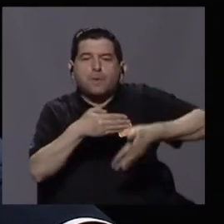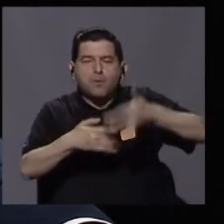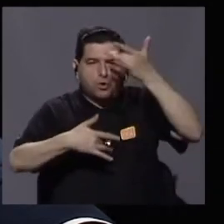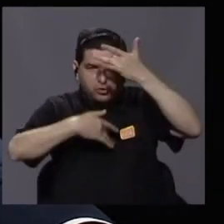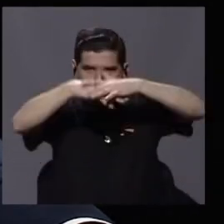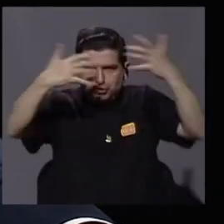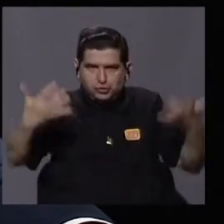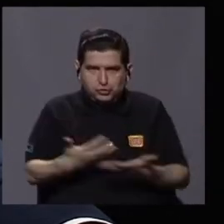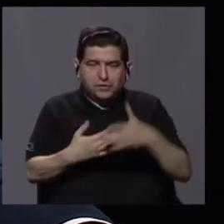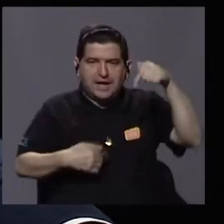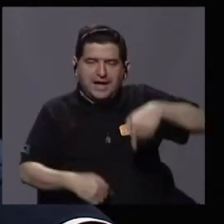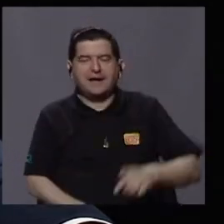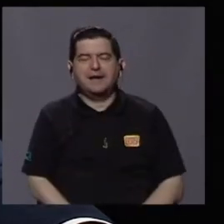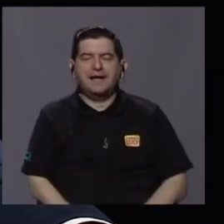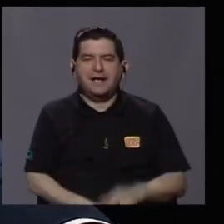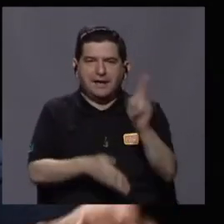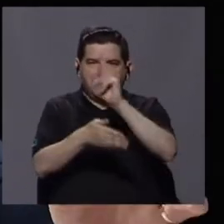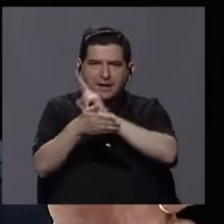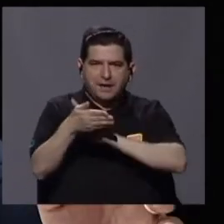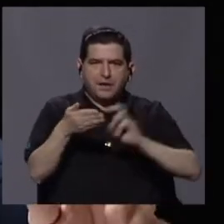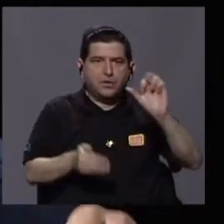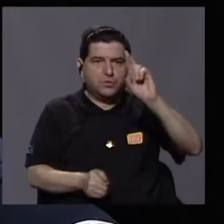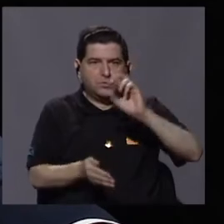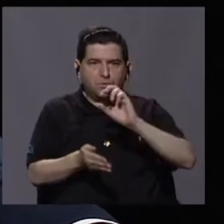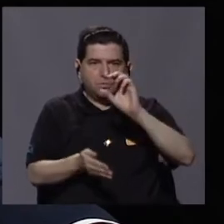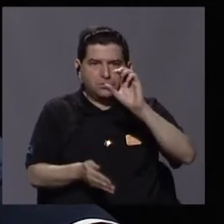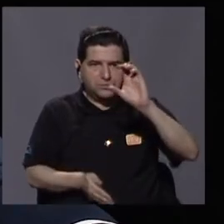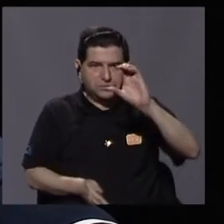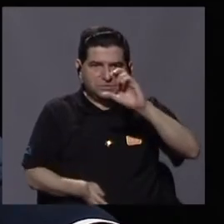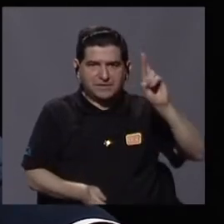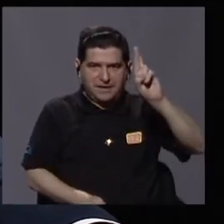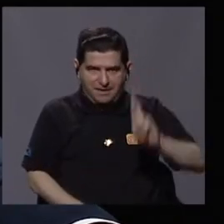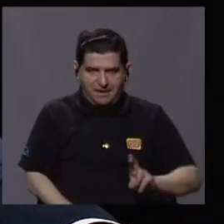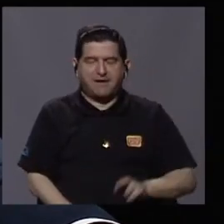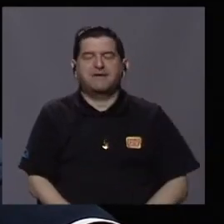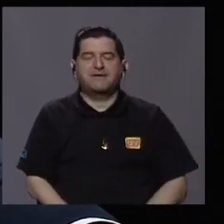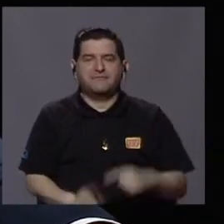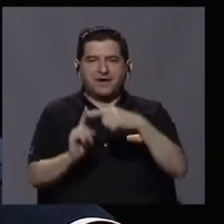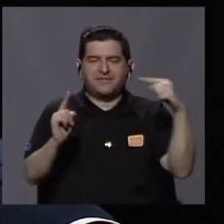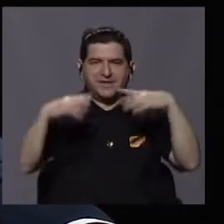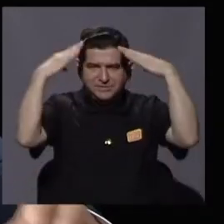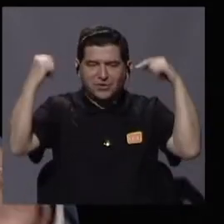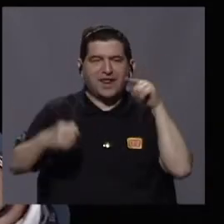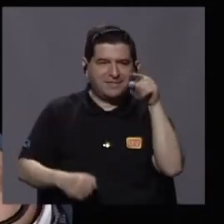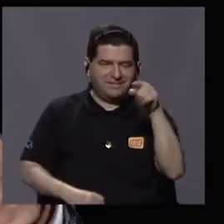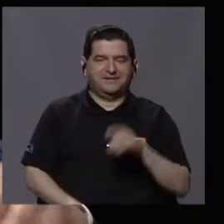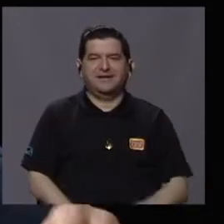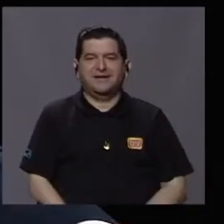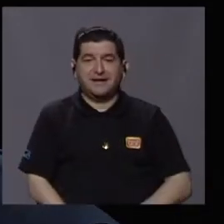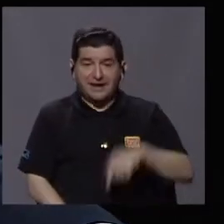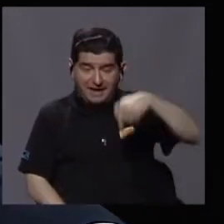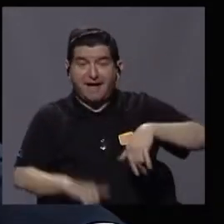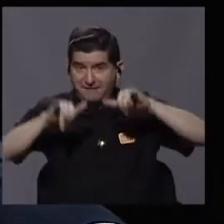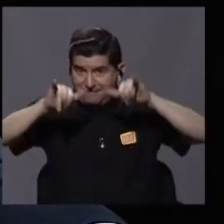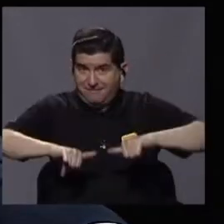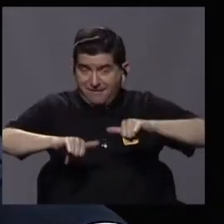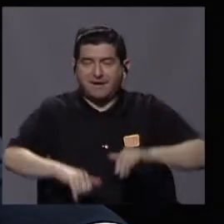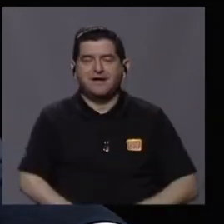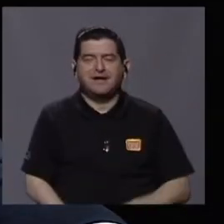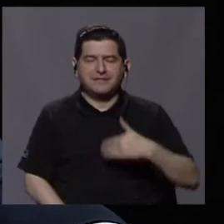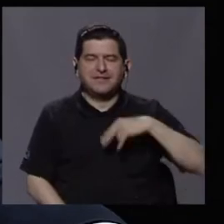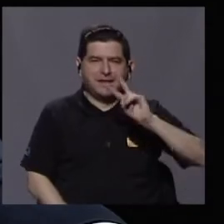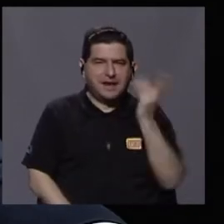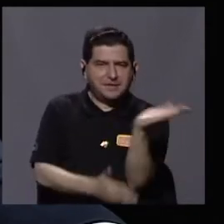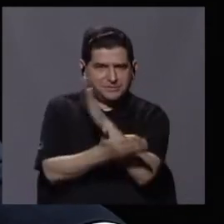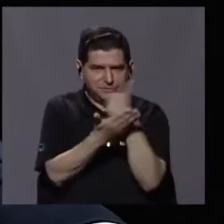acá en el campo y rodrigo espacio y el cómodamente desde holanda que hace con nosotros tenemos un segundo